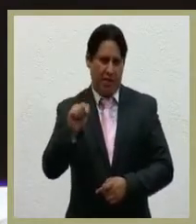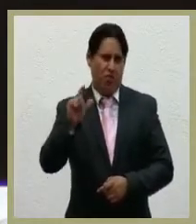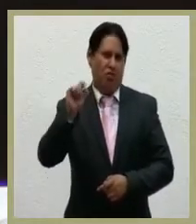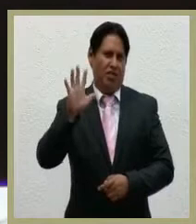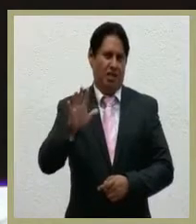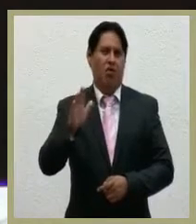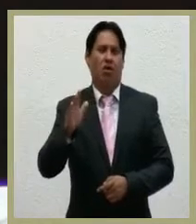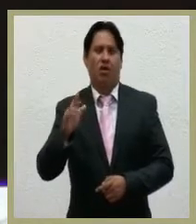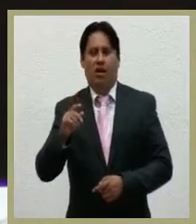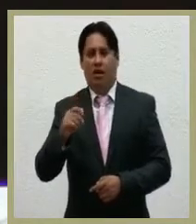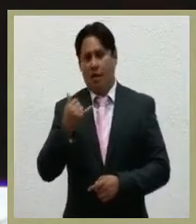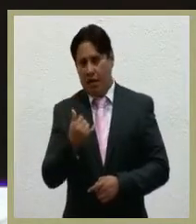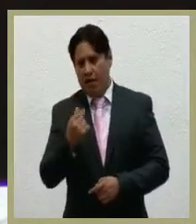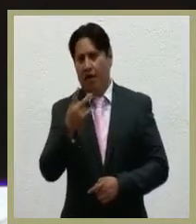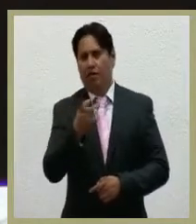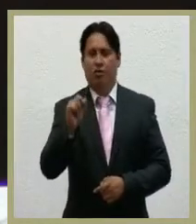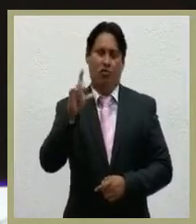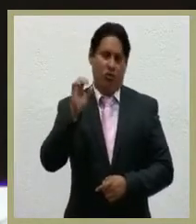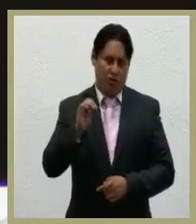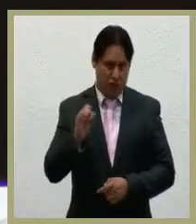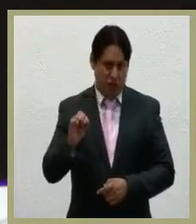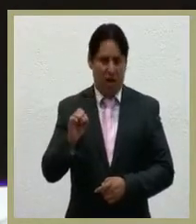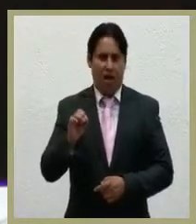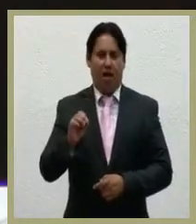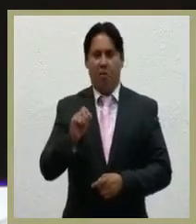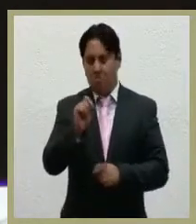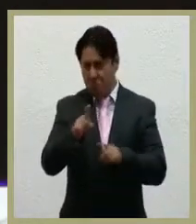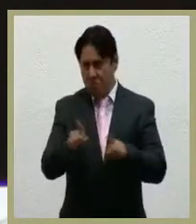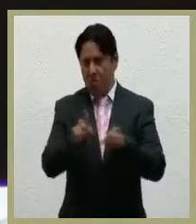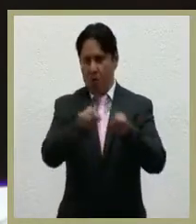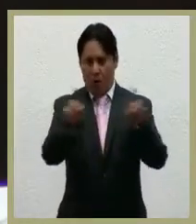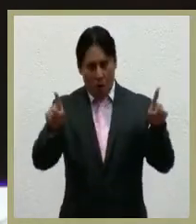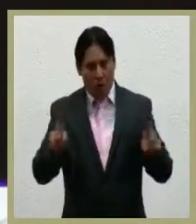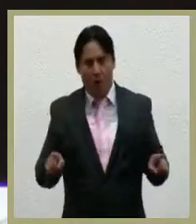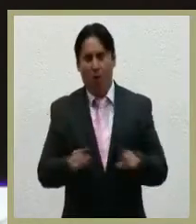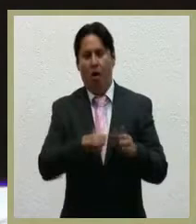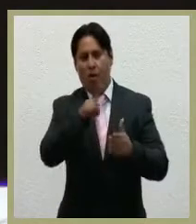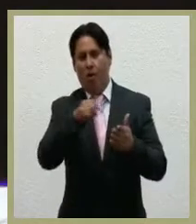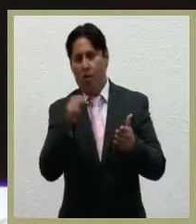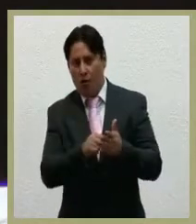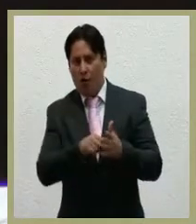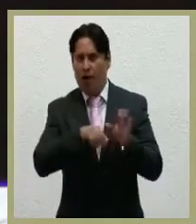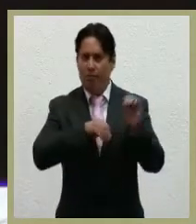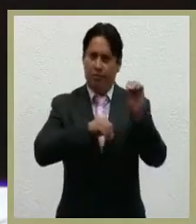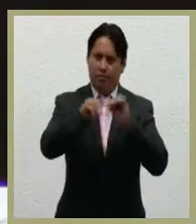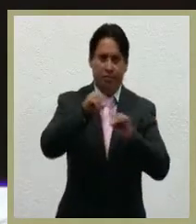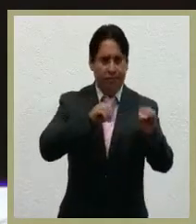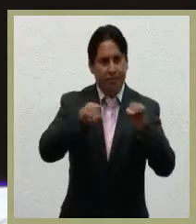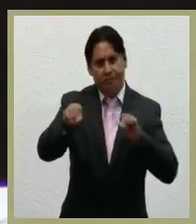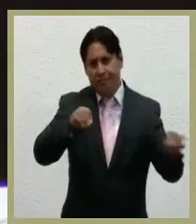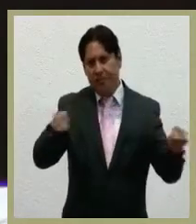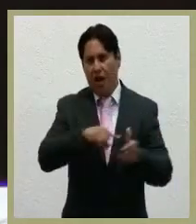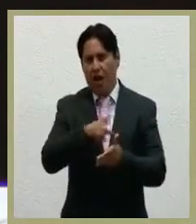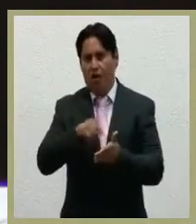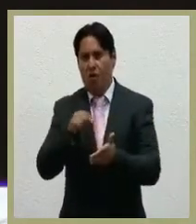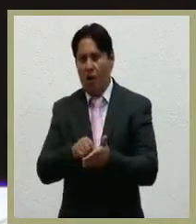157.25 y 200.00, todas en metros cuadrados, ubicados en diversos fraccionamientos